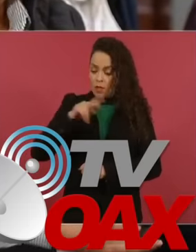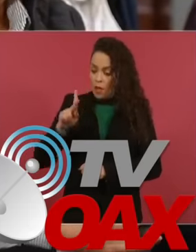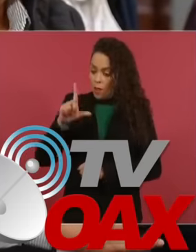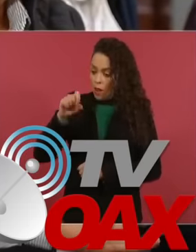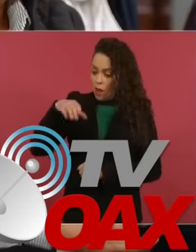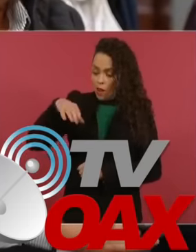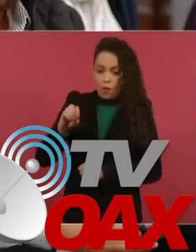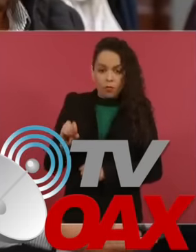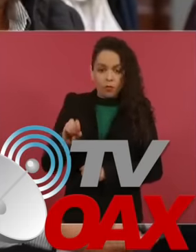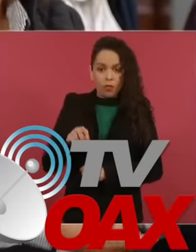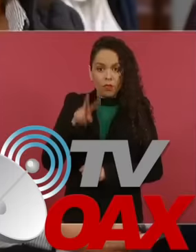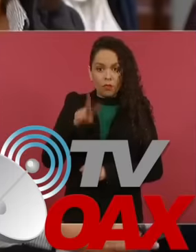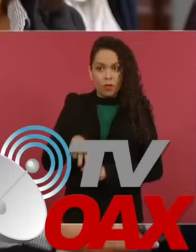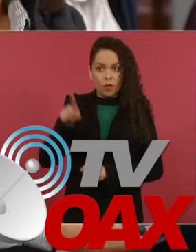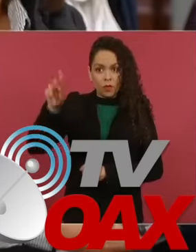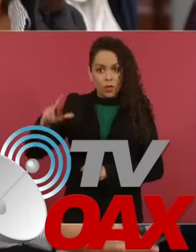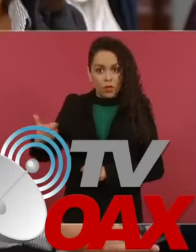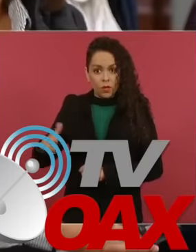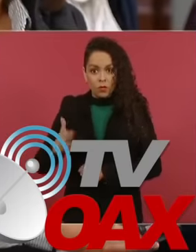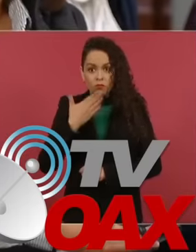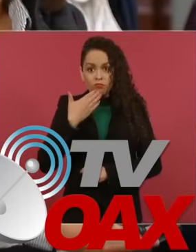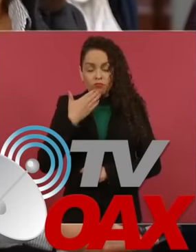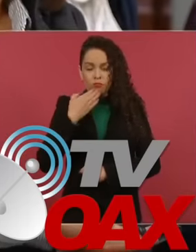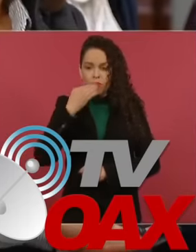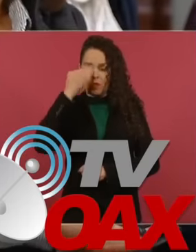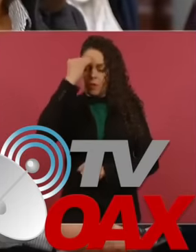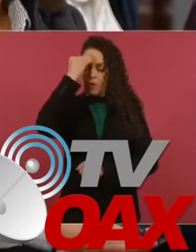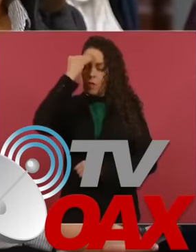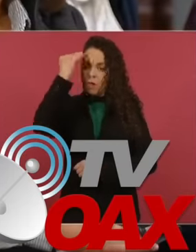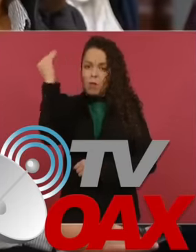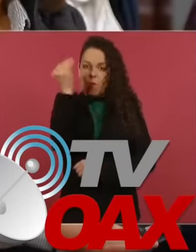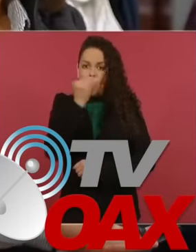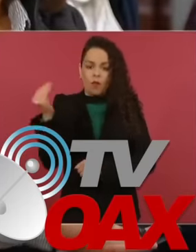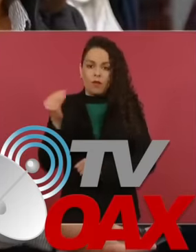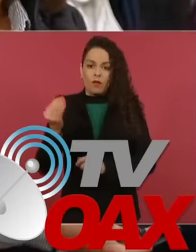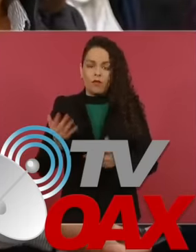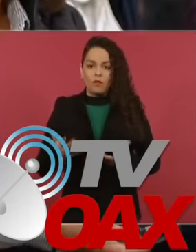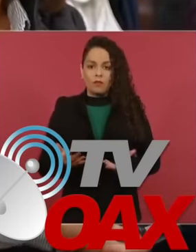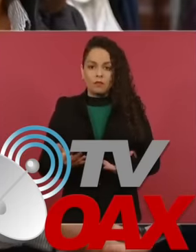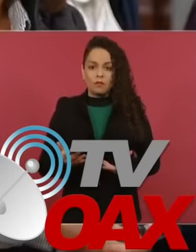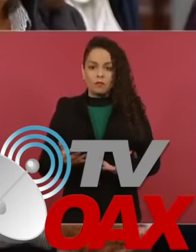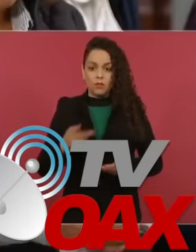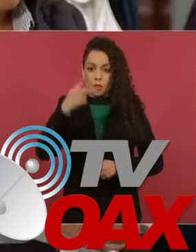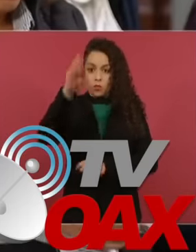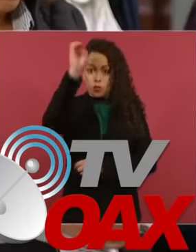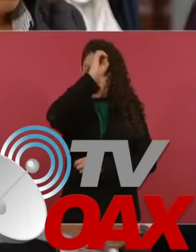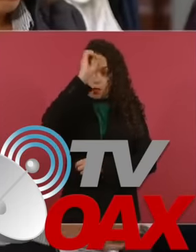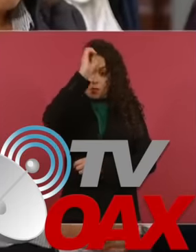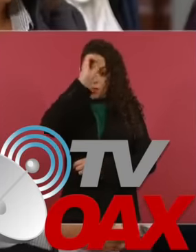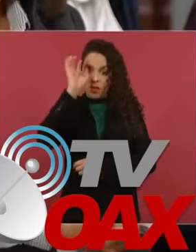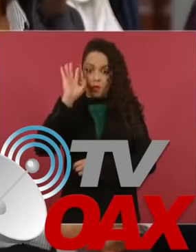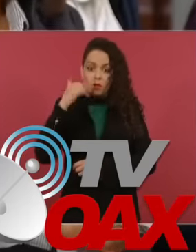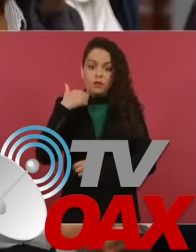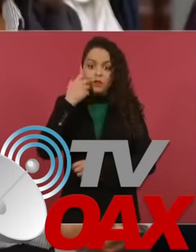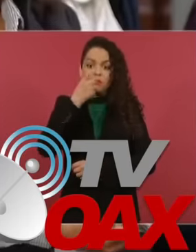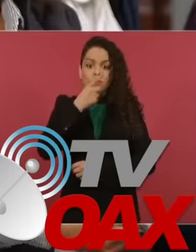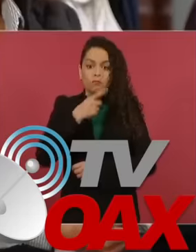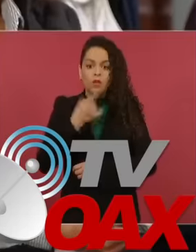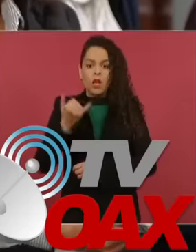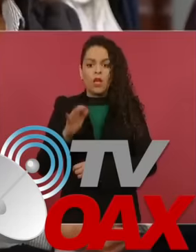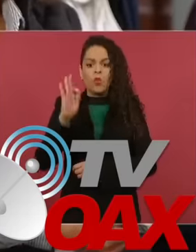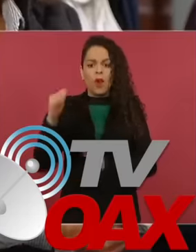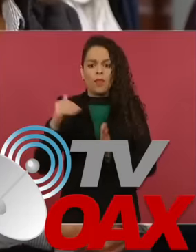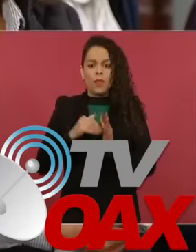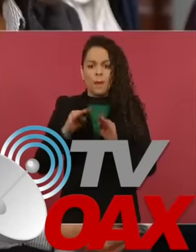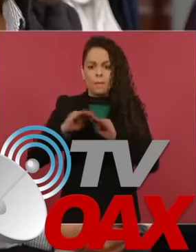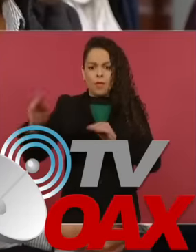cosa está terrible en el río Sonora. Entonces quisiera su opinión y sobre todo eso de los 40,000 metros cúbicos, ¿de dónde lo sacaron?